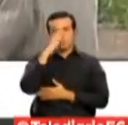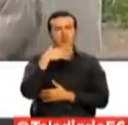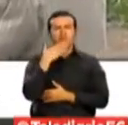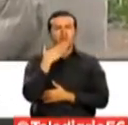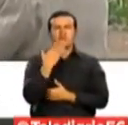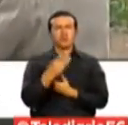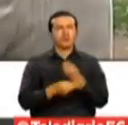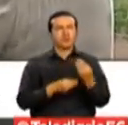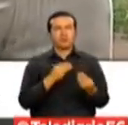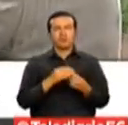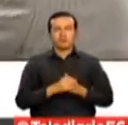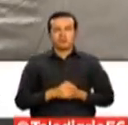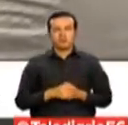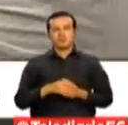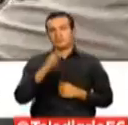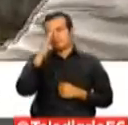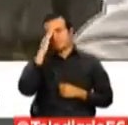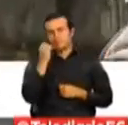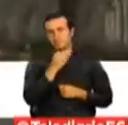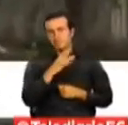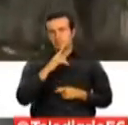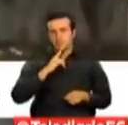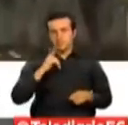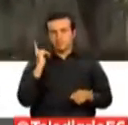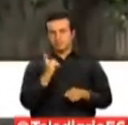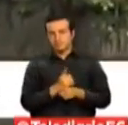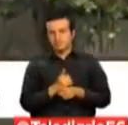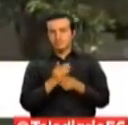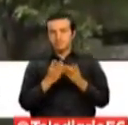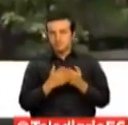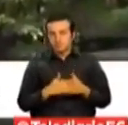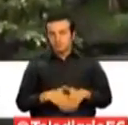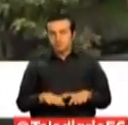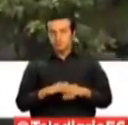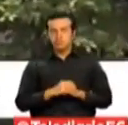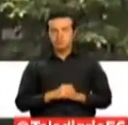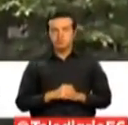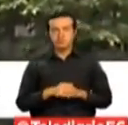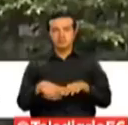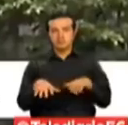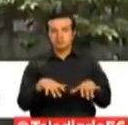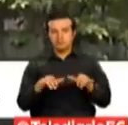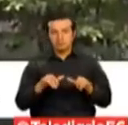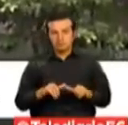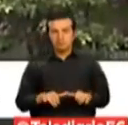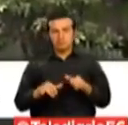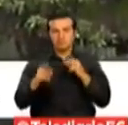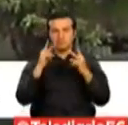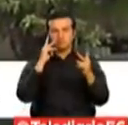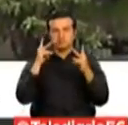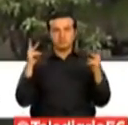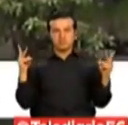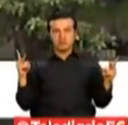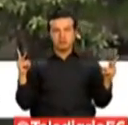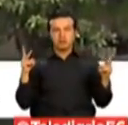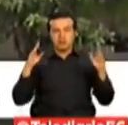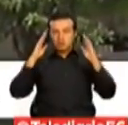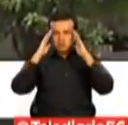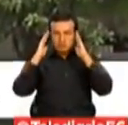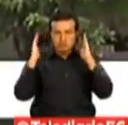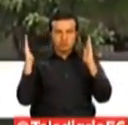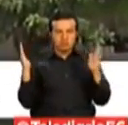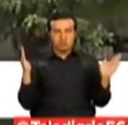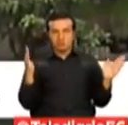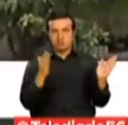se está desarrollando este programa? Buenos días. Efectivamente, esta actividad que ahora estamos realizando está encaminada